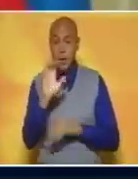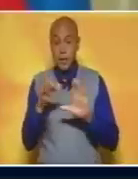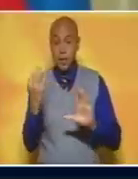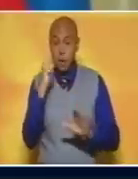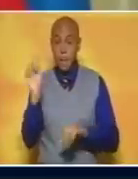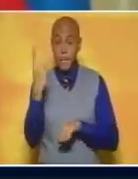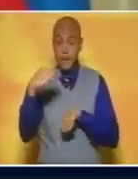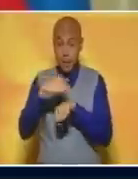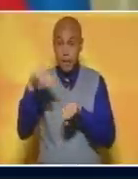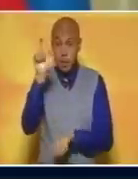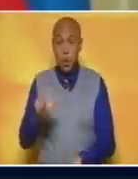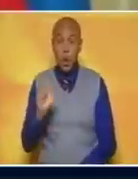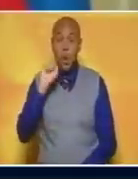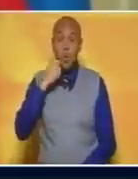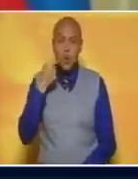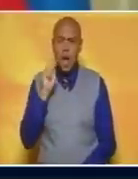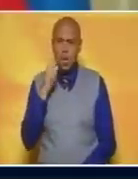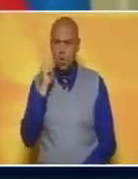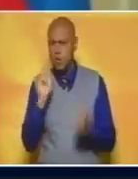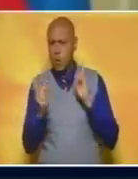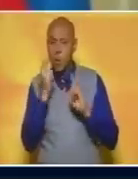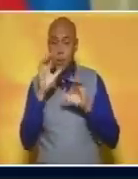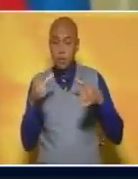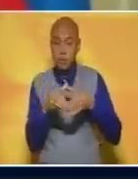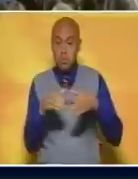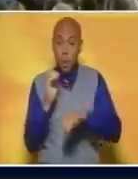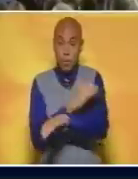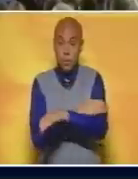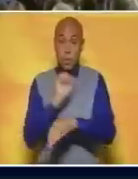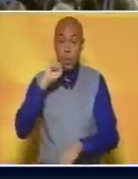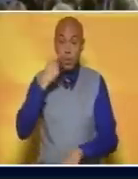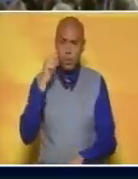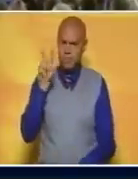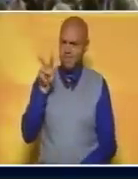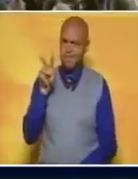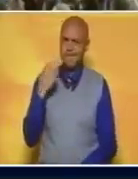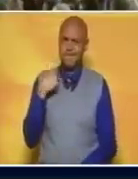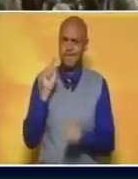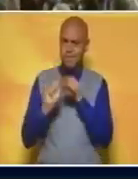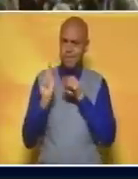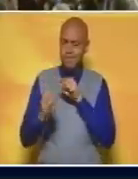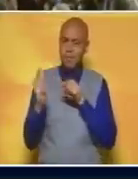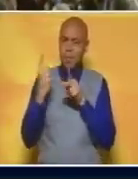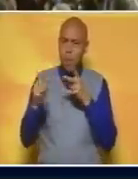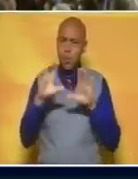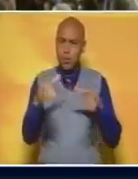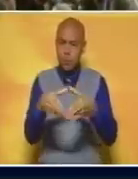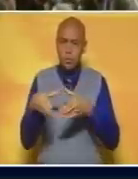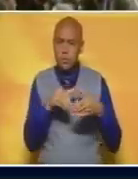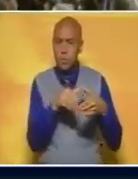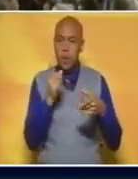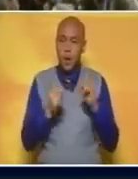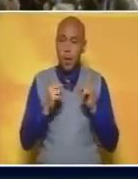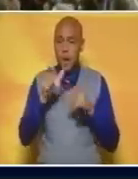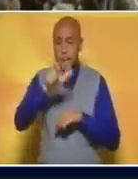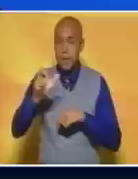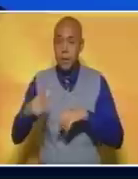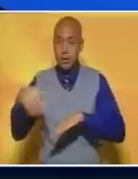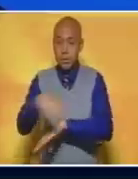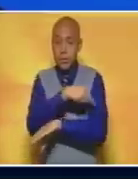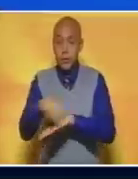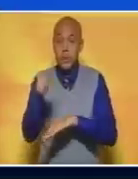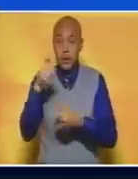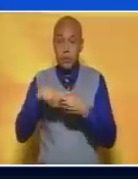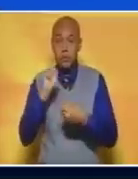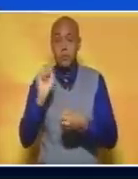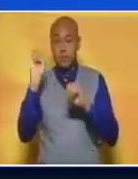ministro habría sido duramente criticada por la oposición parlamentaria y extraparlamentaria, así como por los propios ciudadanos, y su renuncia